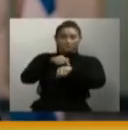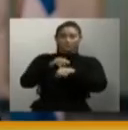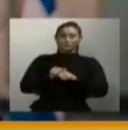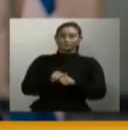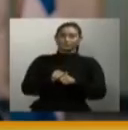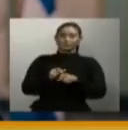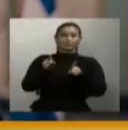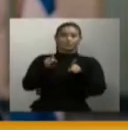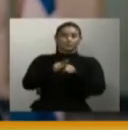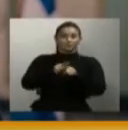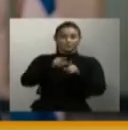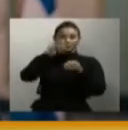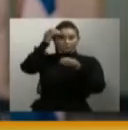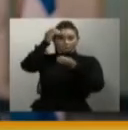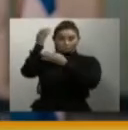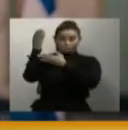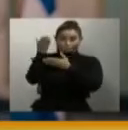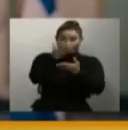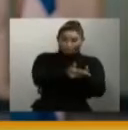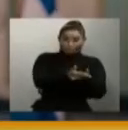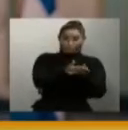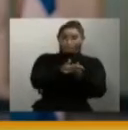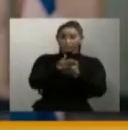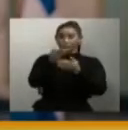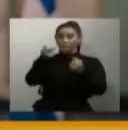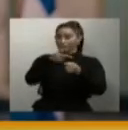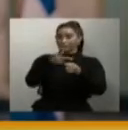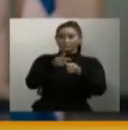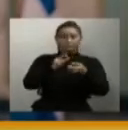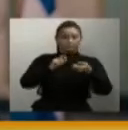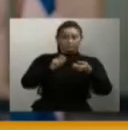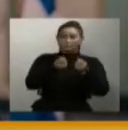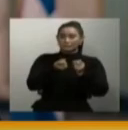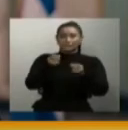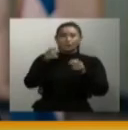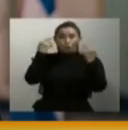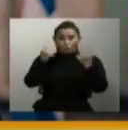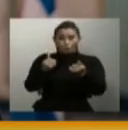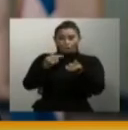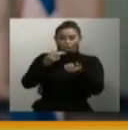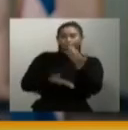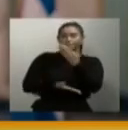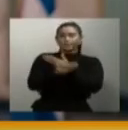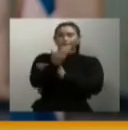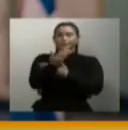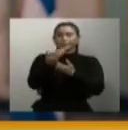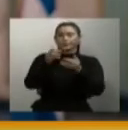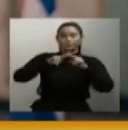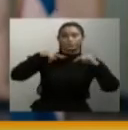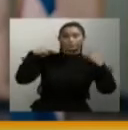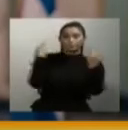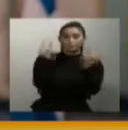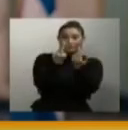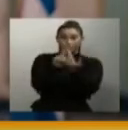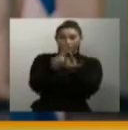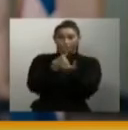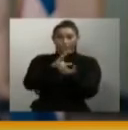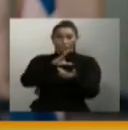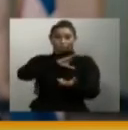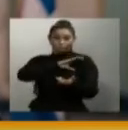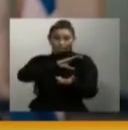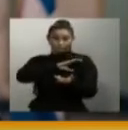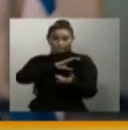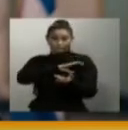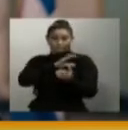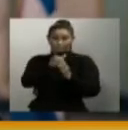la carga quien debe llevarla quien debe de tener la mayor el mayor peso o sea